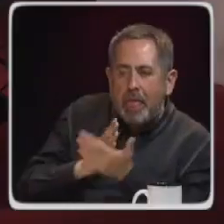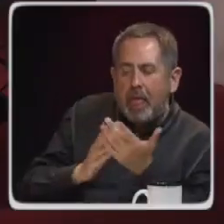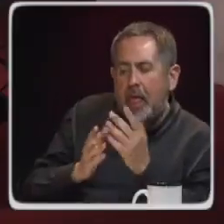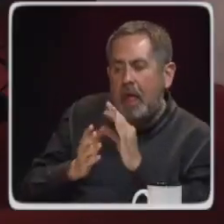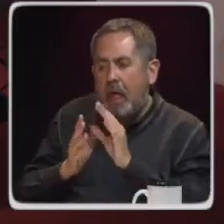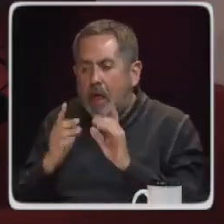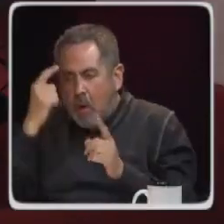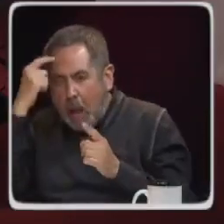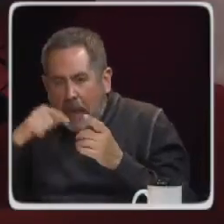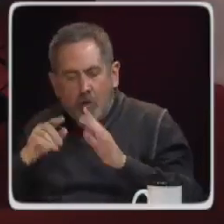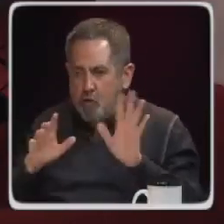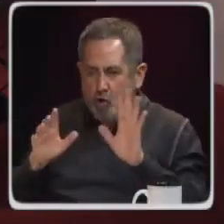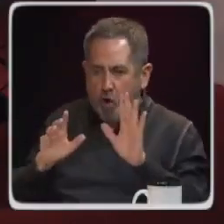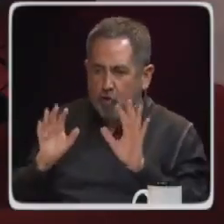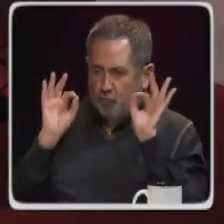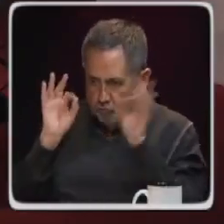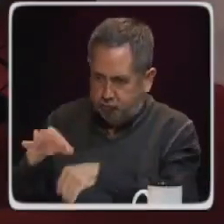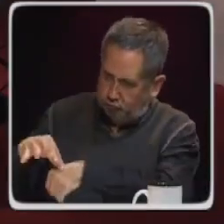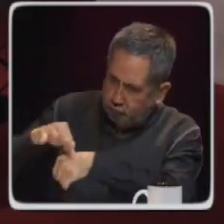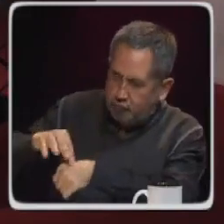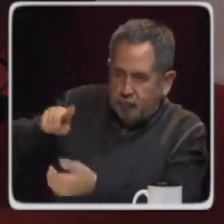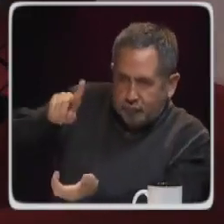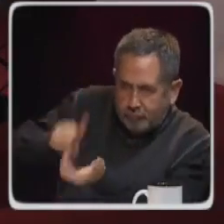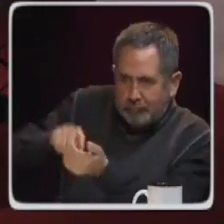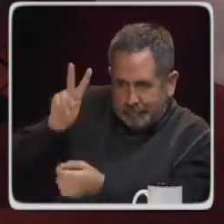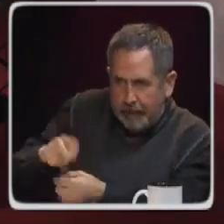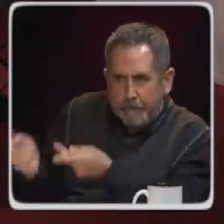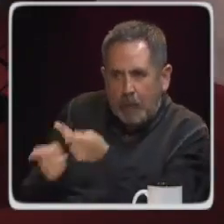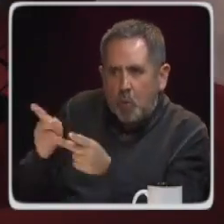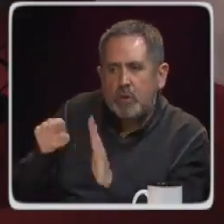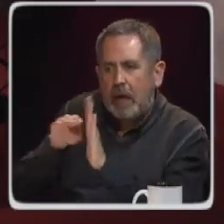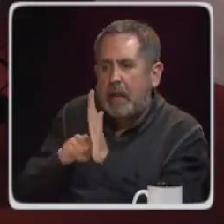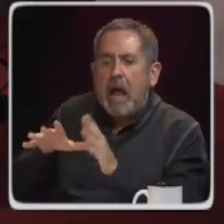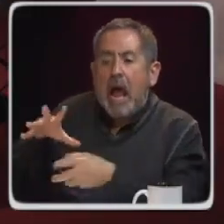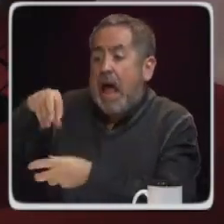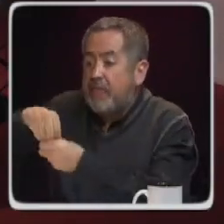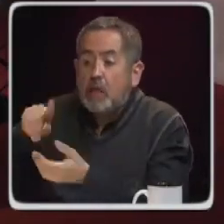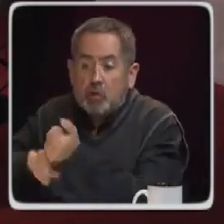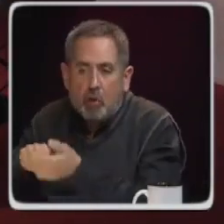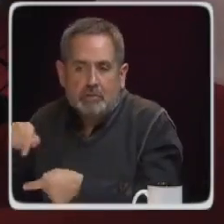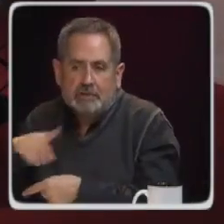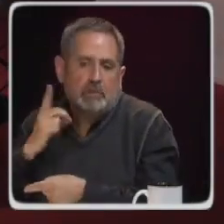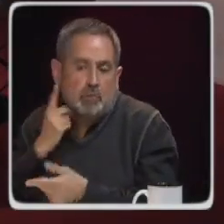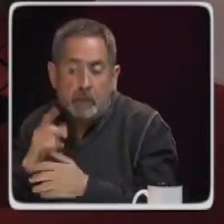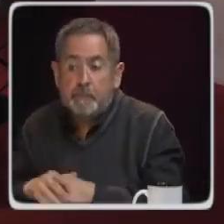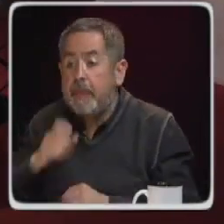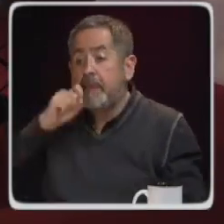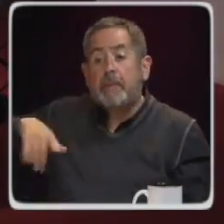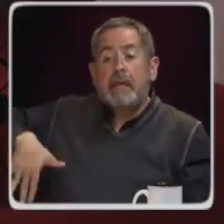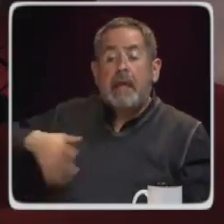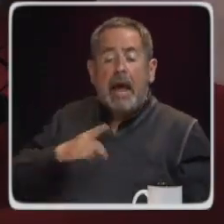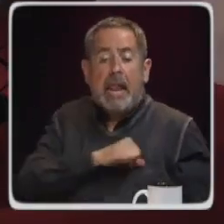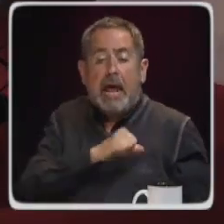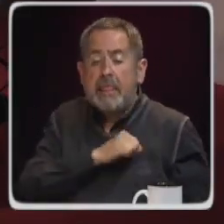subejercicios, a veces porque la danza de los brincos de una partida que termina en otra.